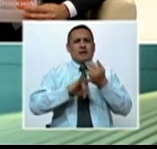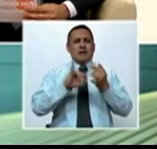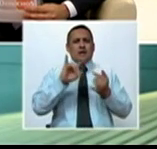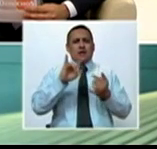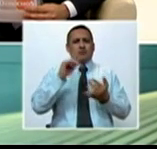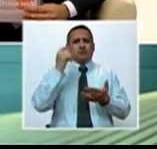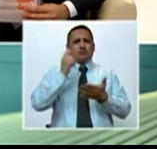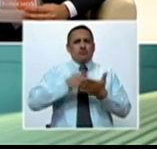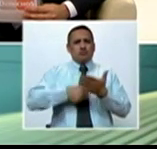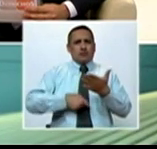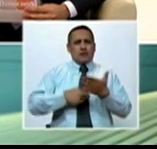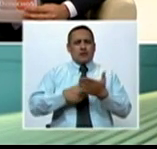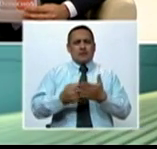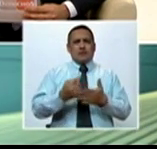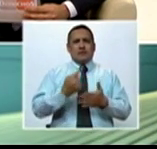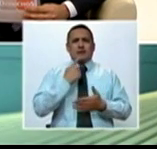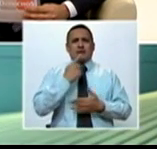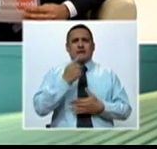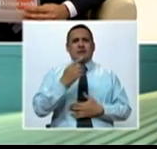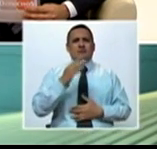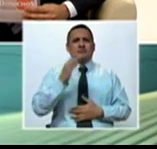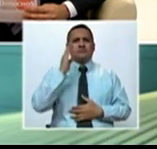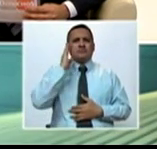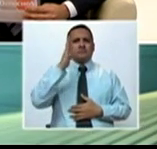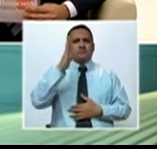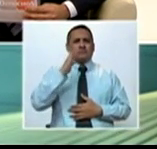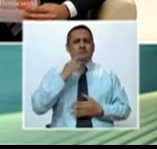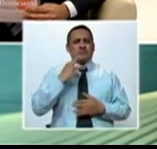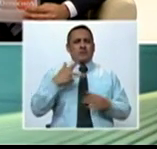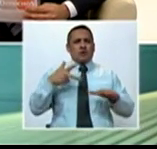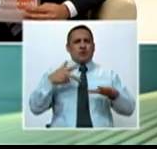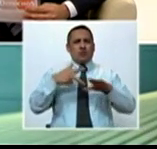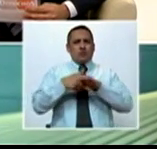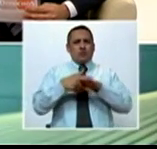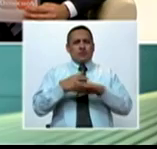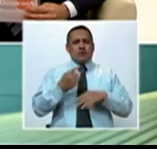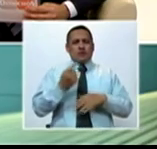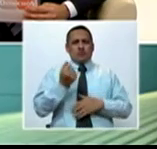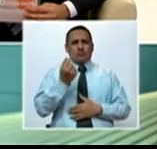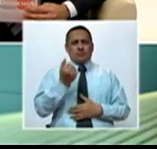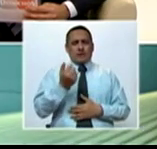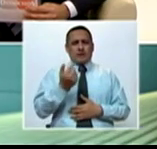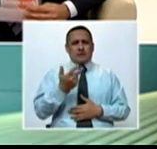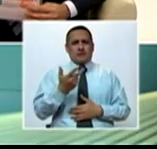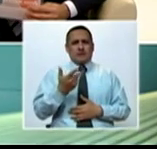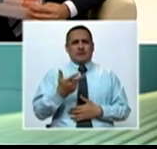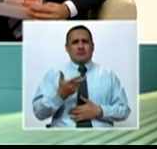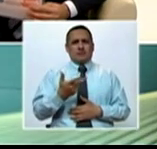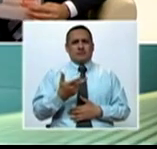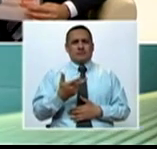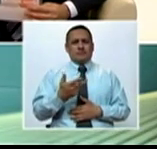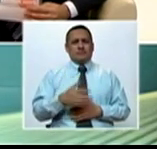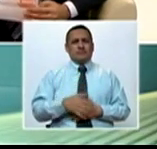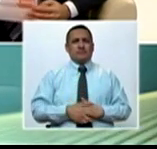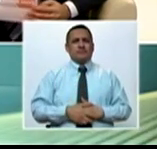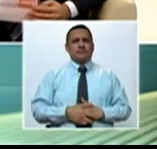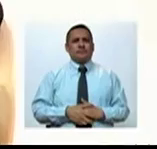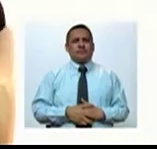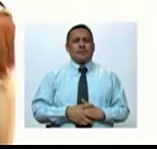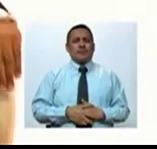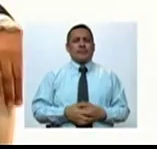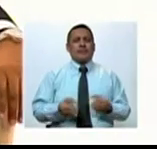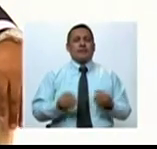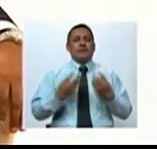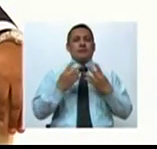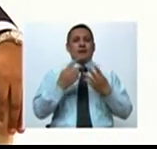SUNAT decide bloquearle su cuenta. Sí, un dato importante es que la deuda